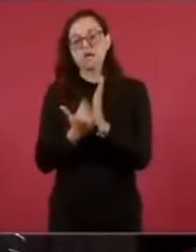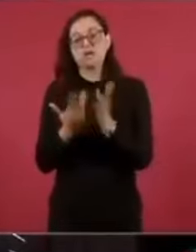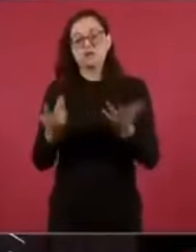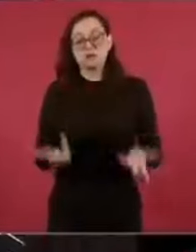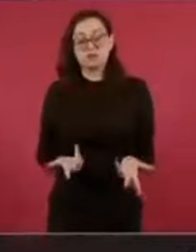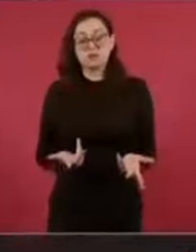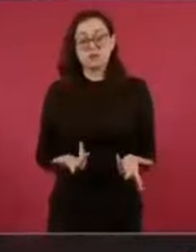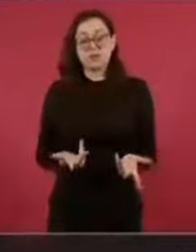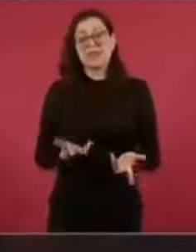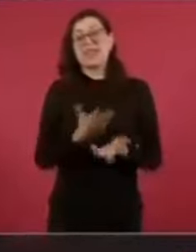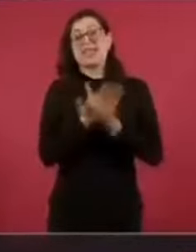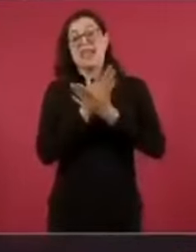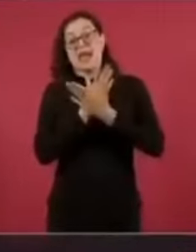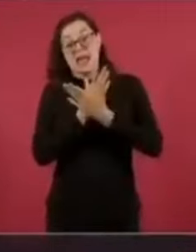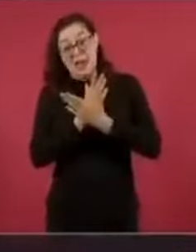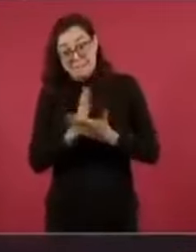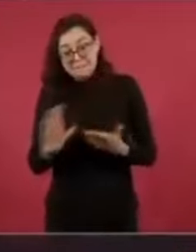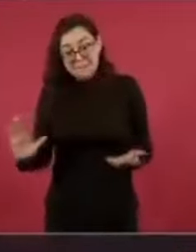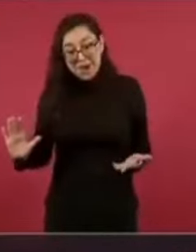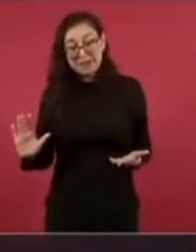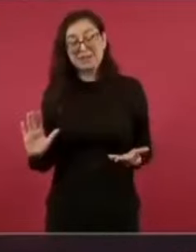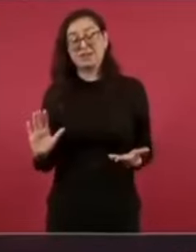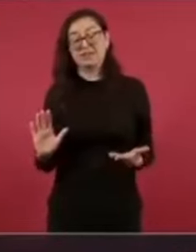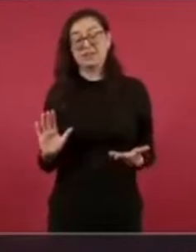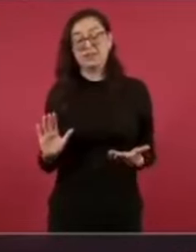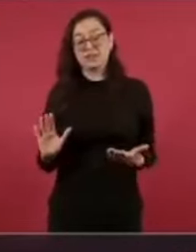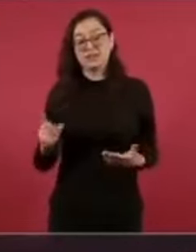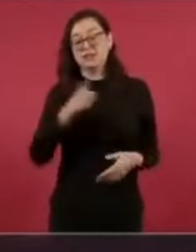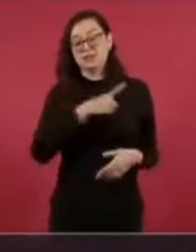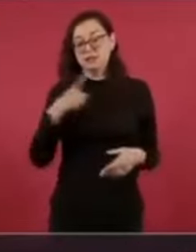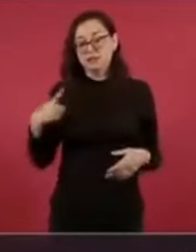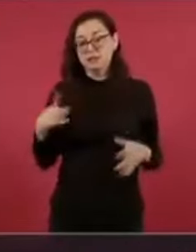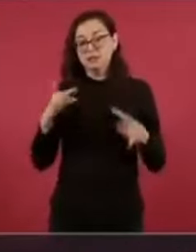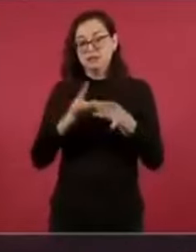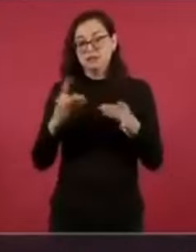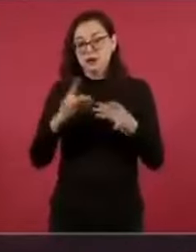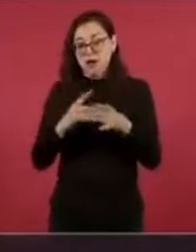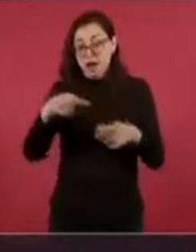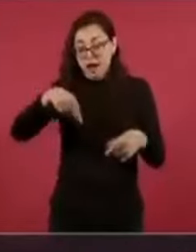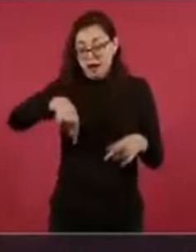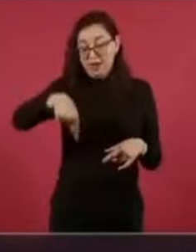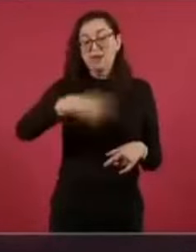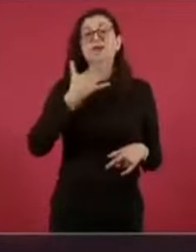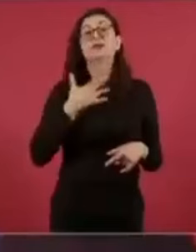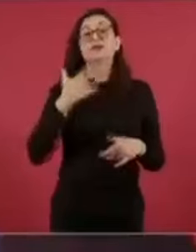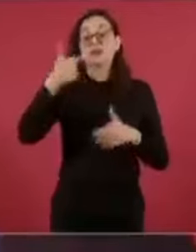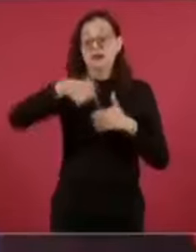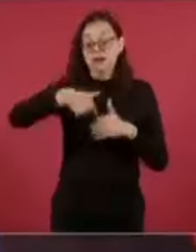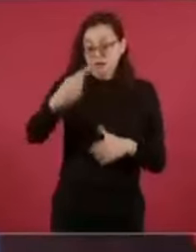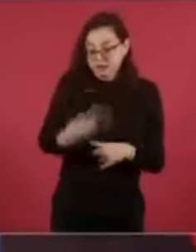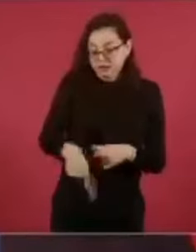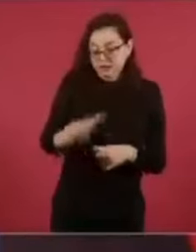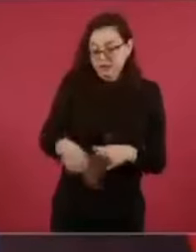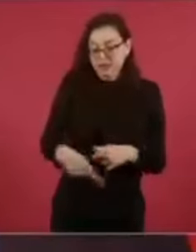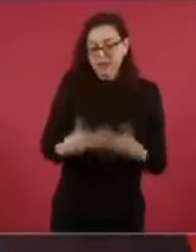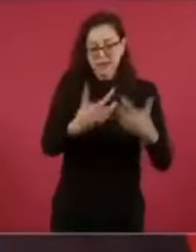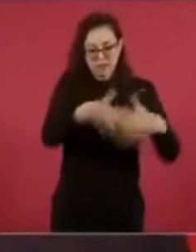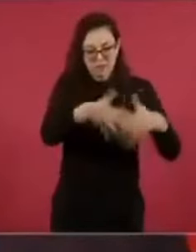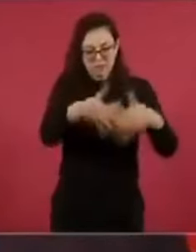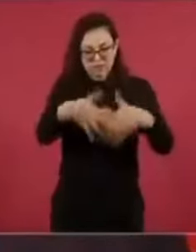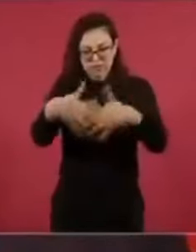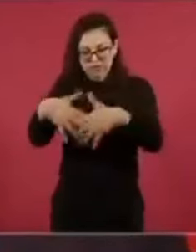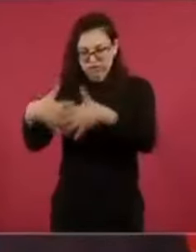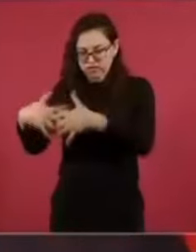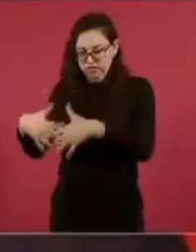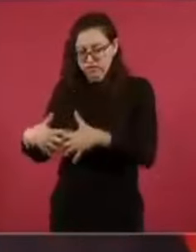cuántos empleos se han creado ahora que ya cambiamos esa política de